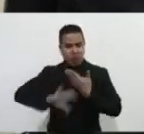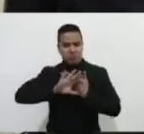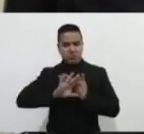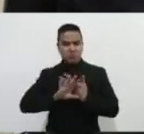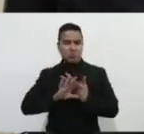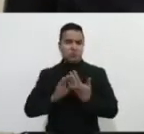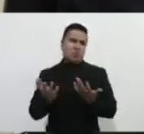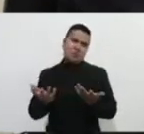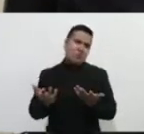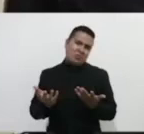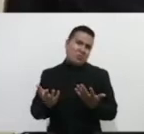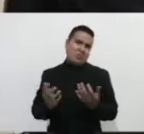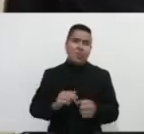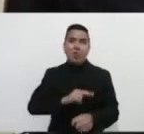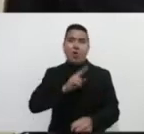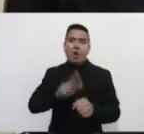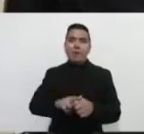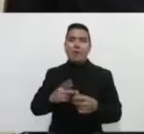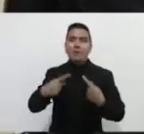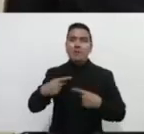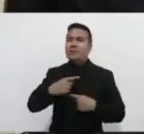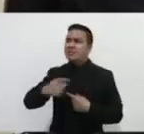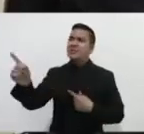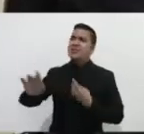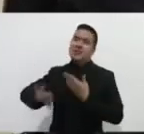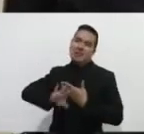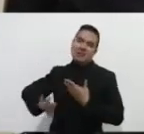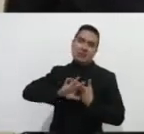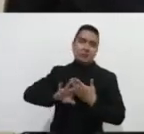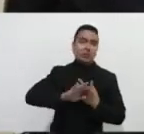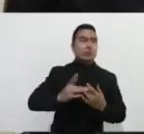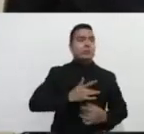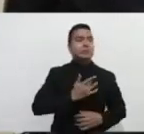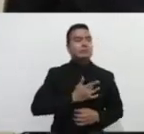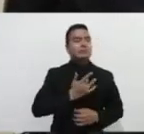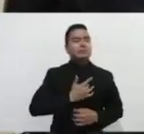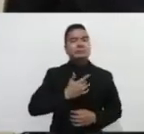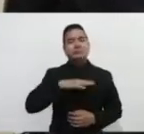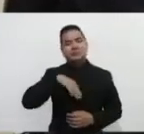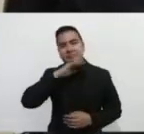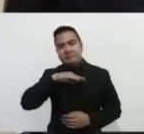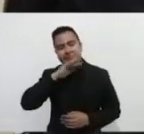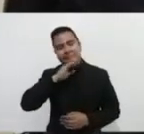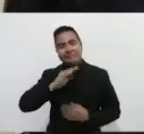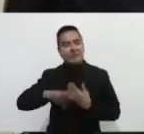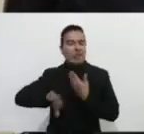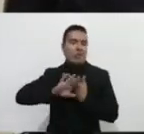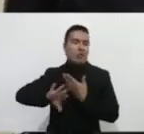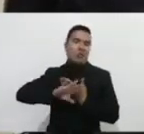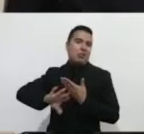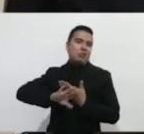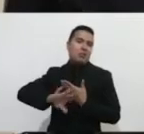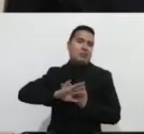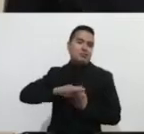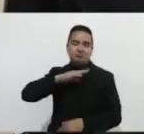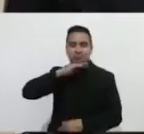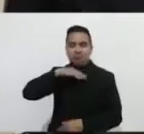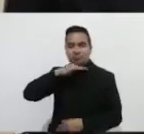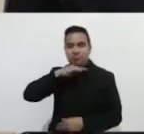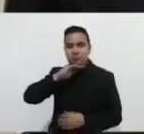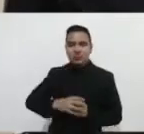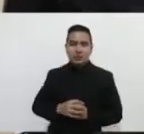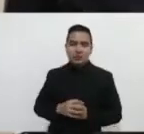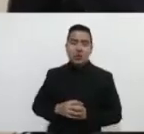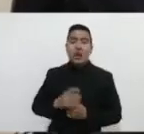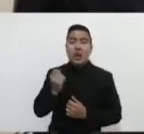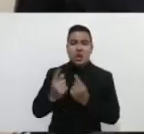violencia? Pues porque vivimos en una cultura patriarcal, machista, que casi siempre nos dicen que a las mujeres les corresponde el rol de